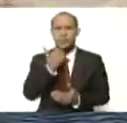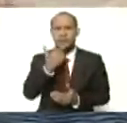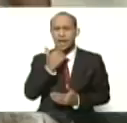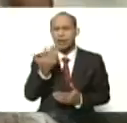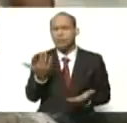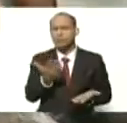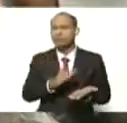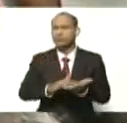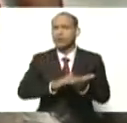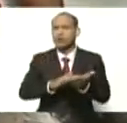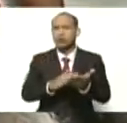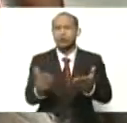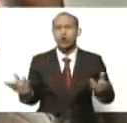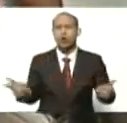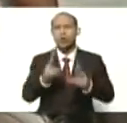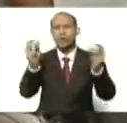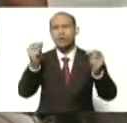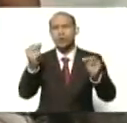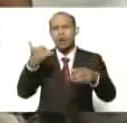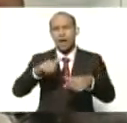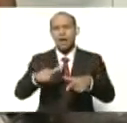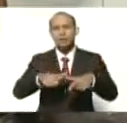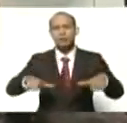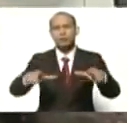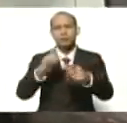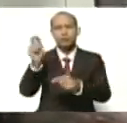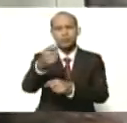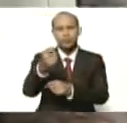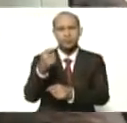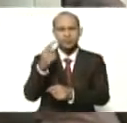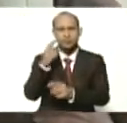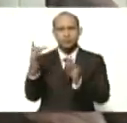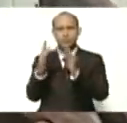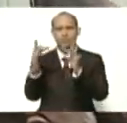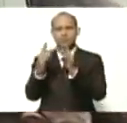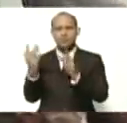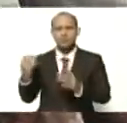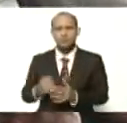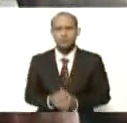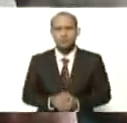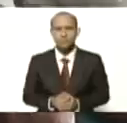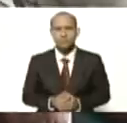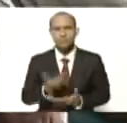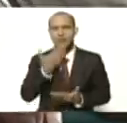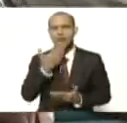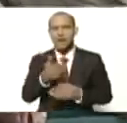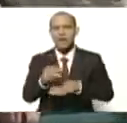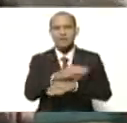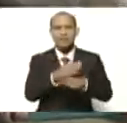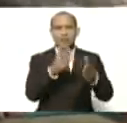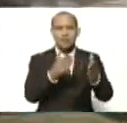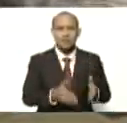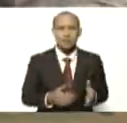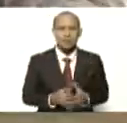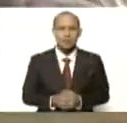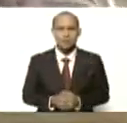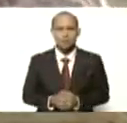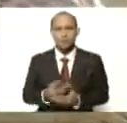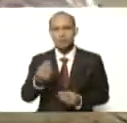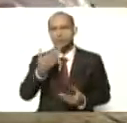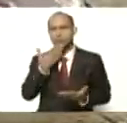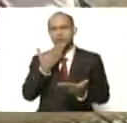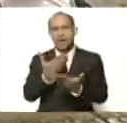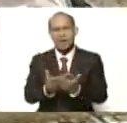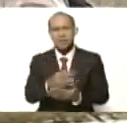los logros y las luchas que hemos tenido de nuestro sector pesca artesanal adelante conejo gracias ministro tras agradecerle